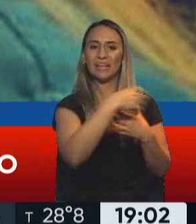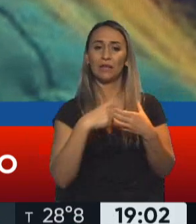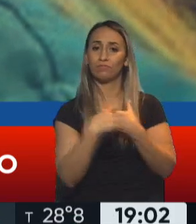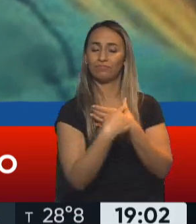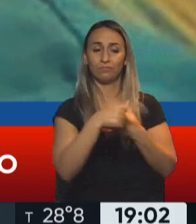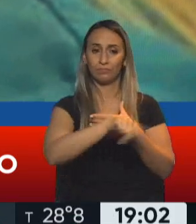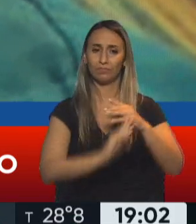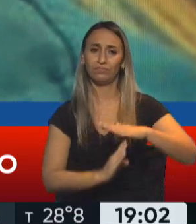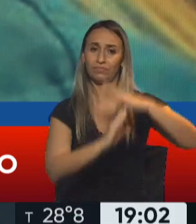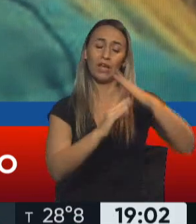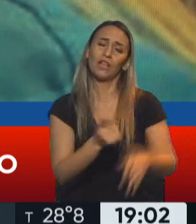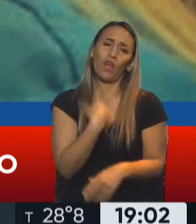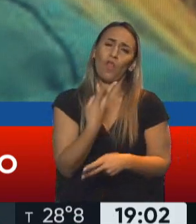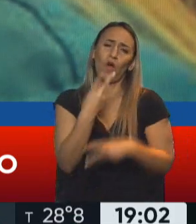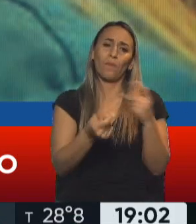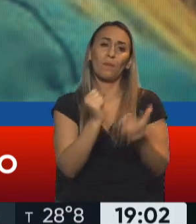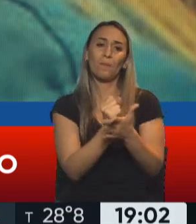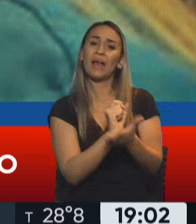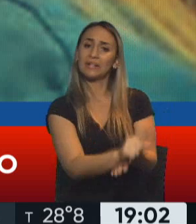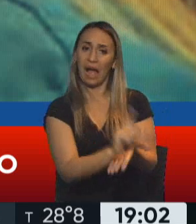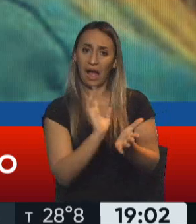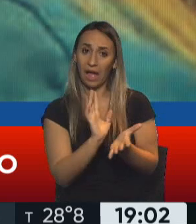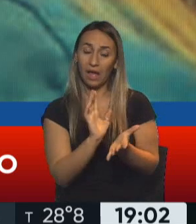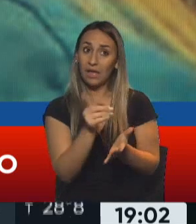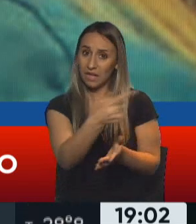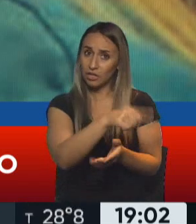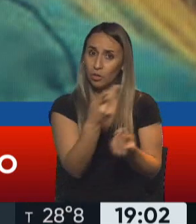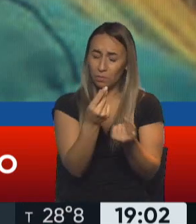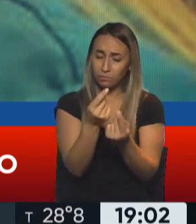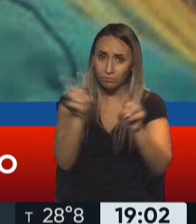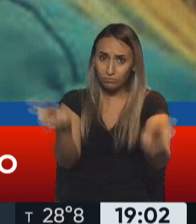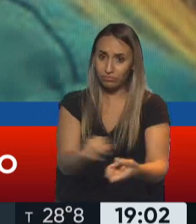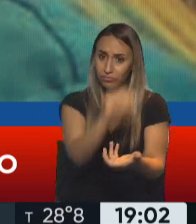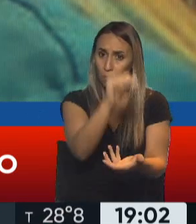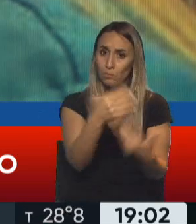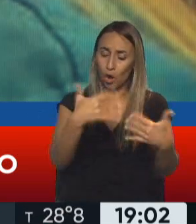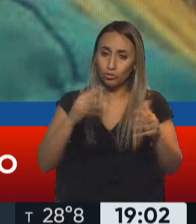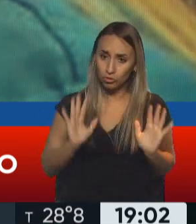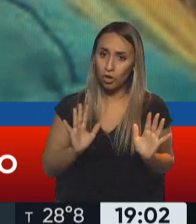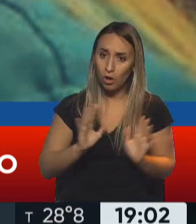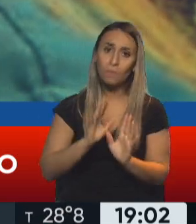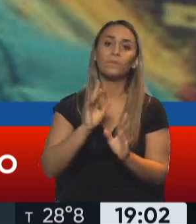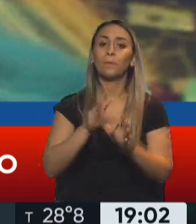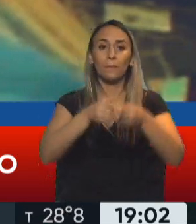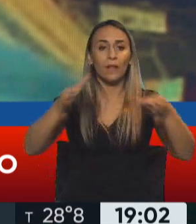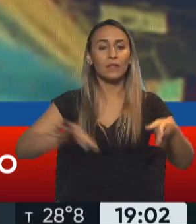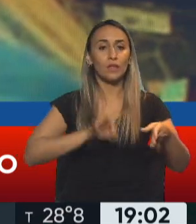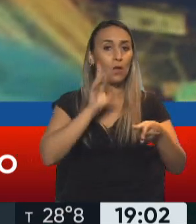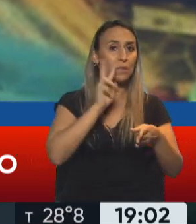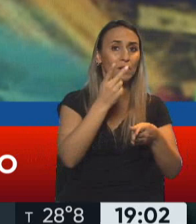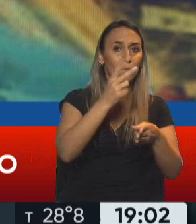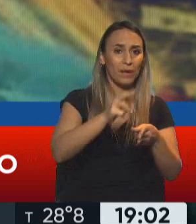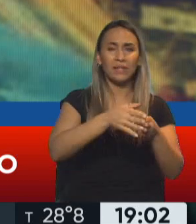todos consumimos sus marcas, que han tenido muy buenas ganancias, márgenes de rentabilidad positivos dentro de 2020 y